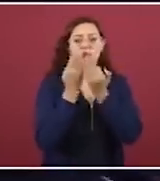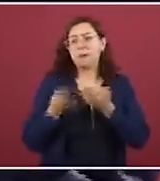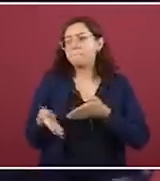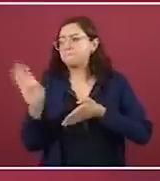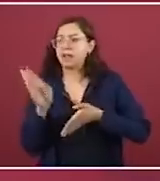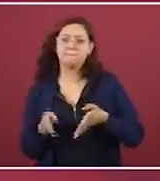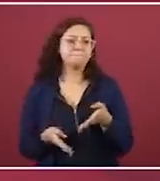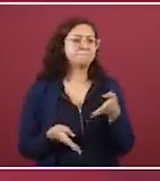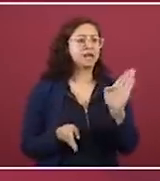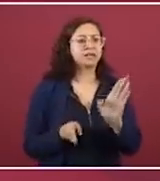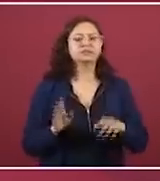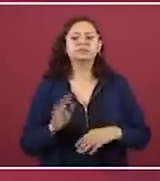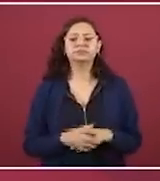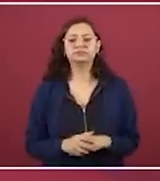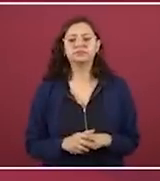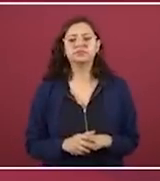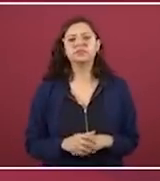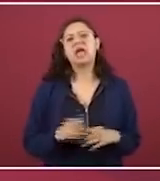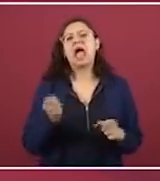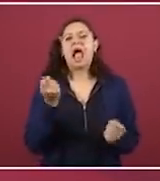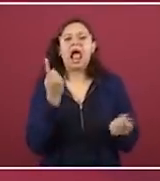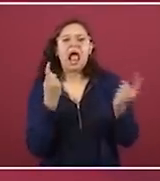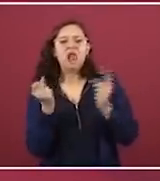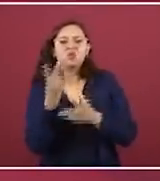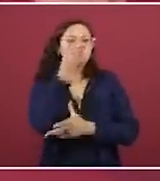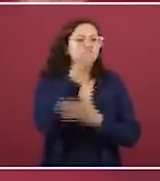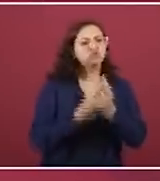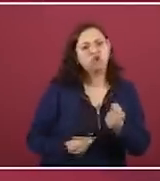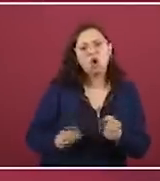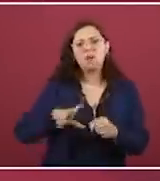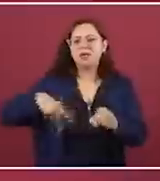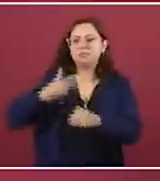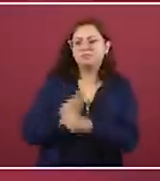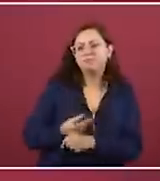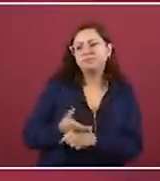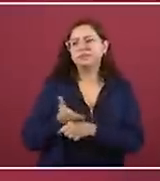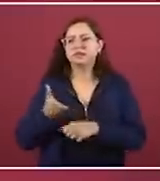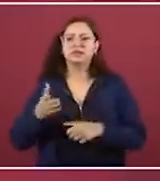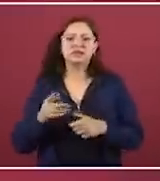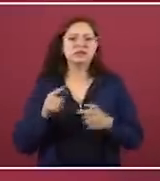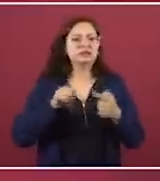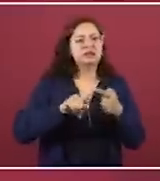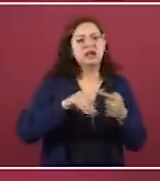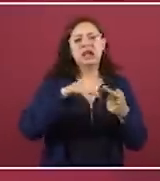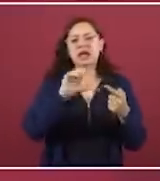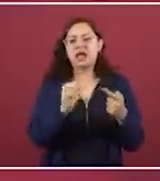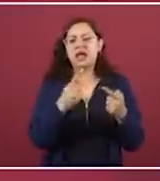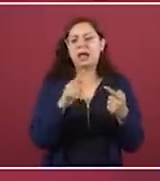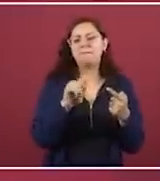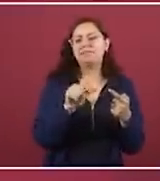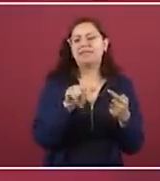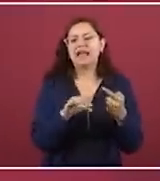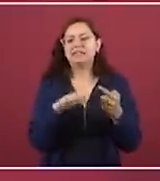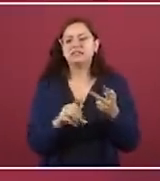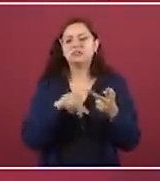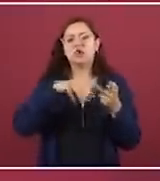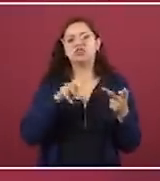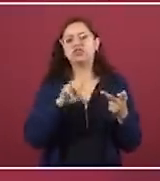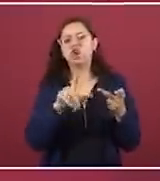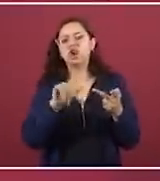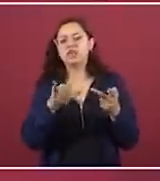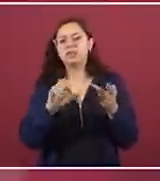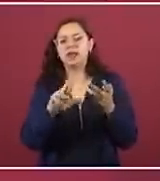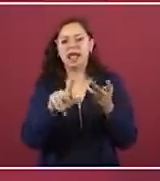Pueden haber añadidos que comunismo, socialismo, capitalismo, neoliberalismo, fascismo, pero